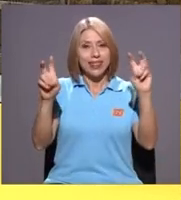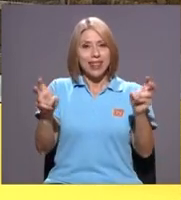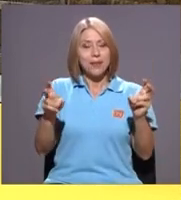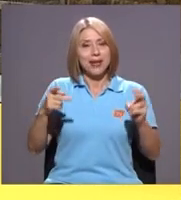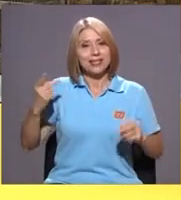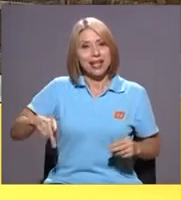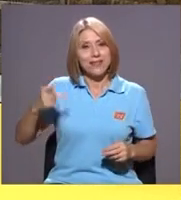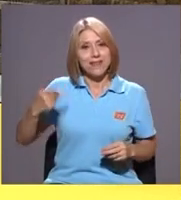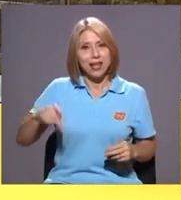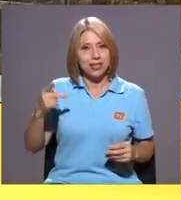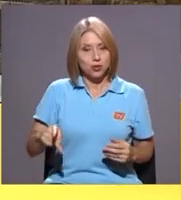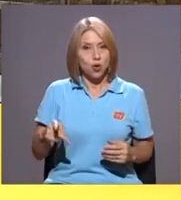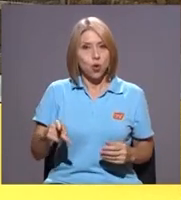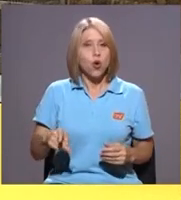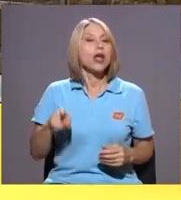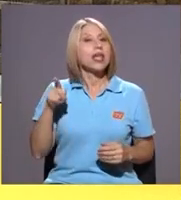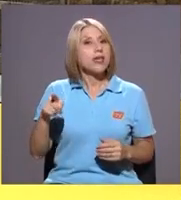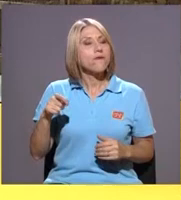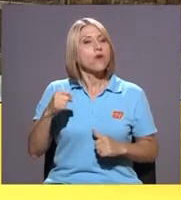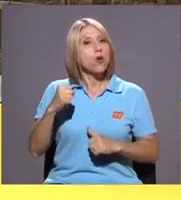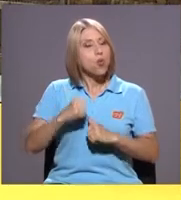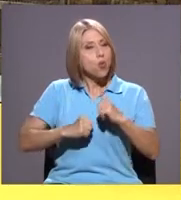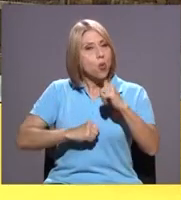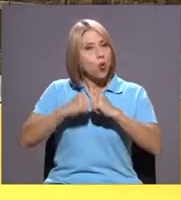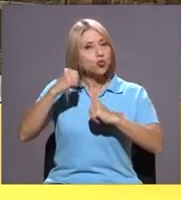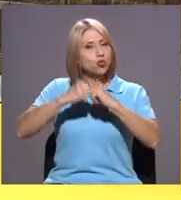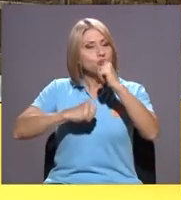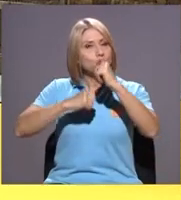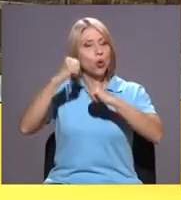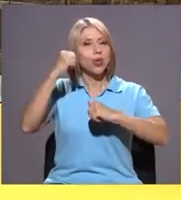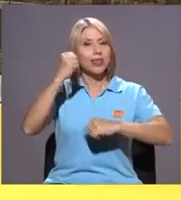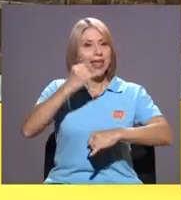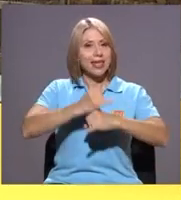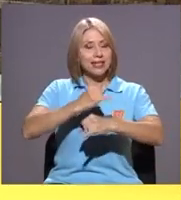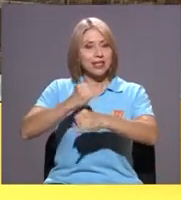y fue un constructor de instituciones.